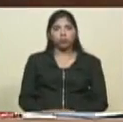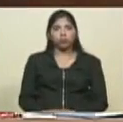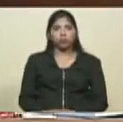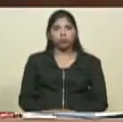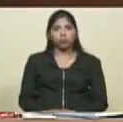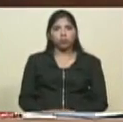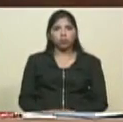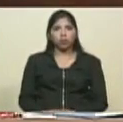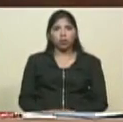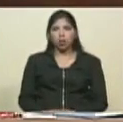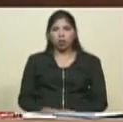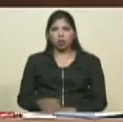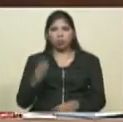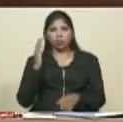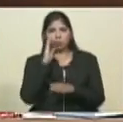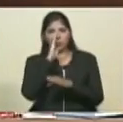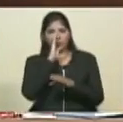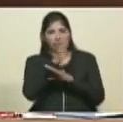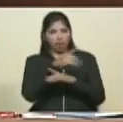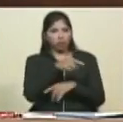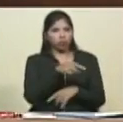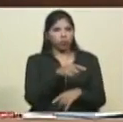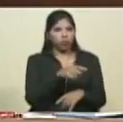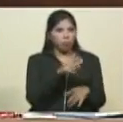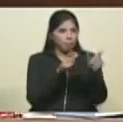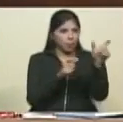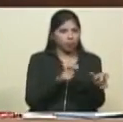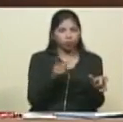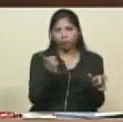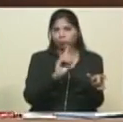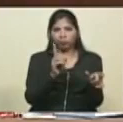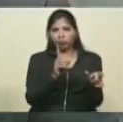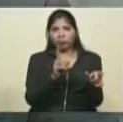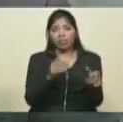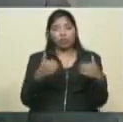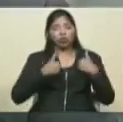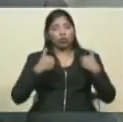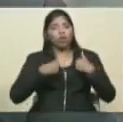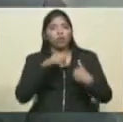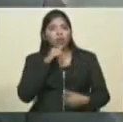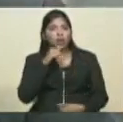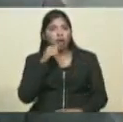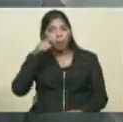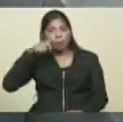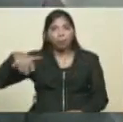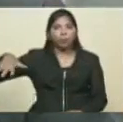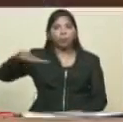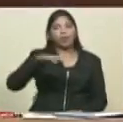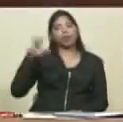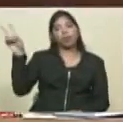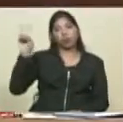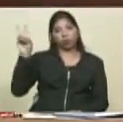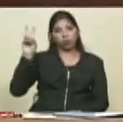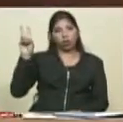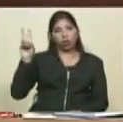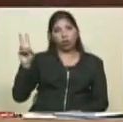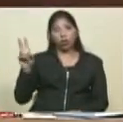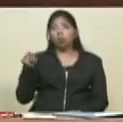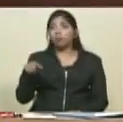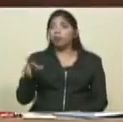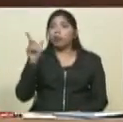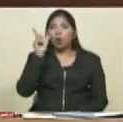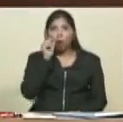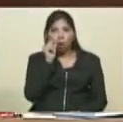no contra funcionarios, directamente para agredir y para afectar al pueblo de Venezuela, a nuestras mujeres, a